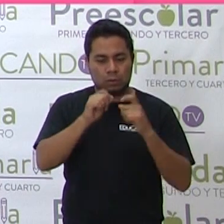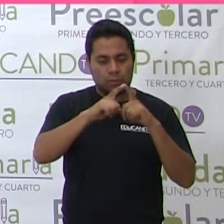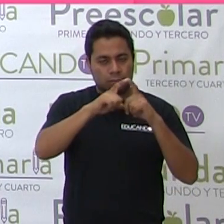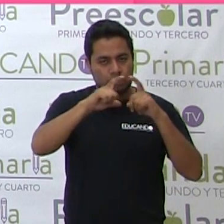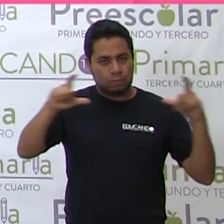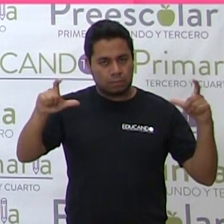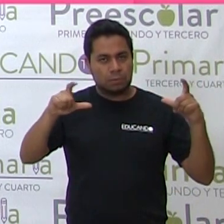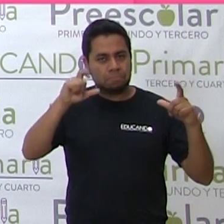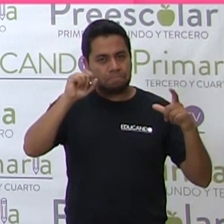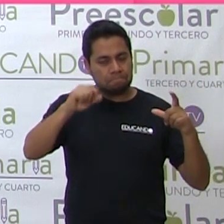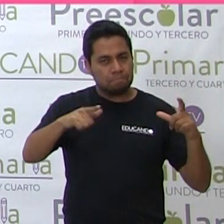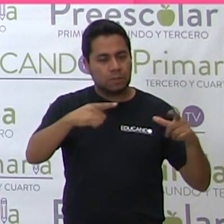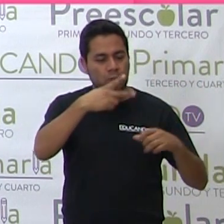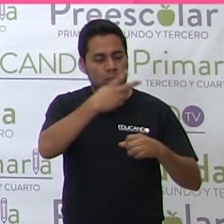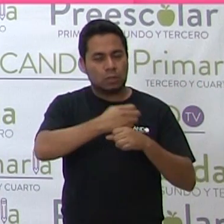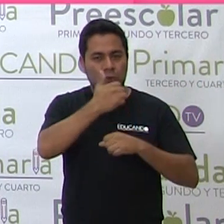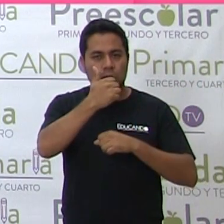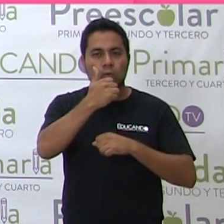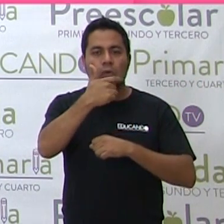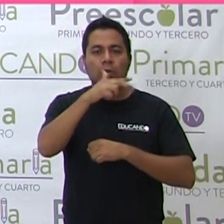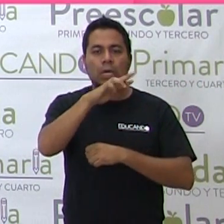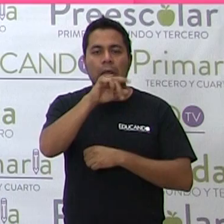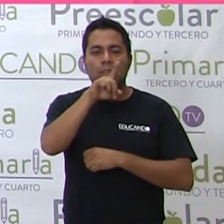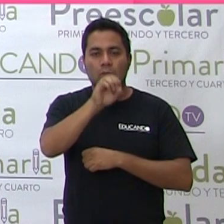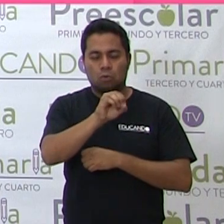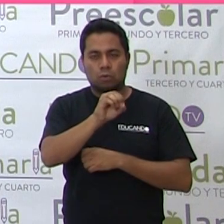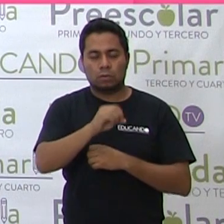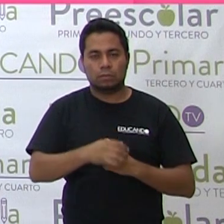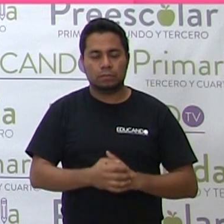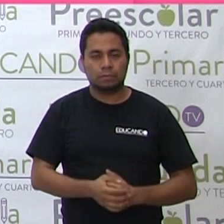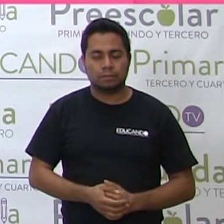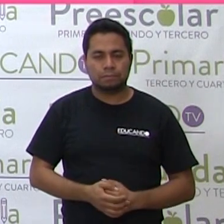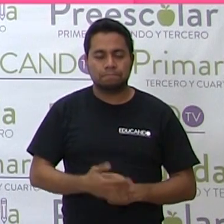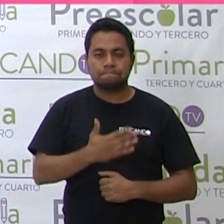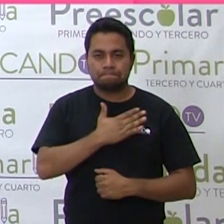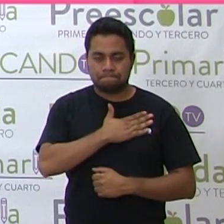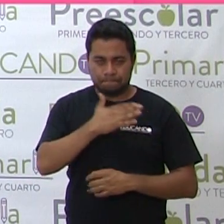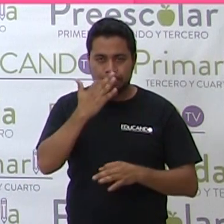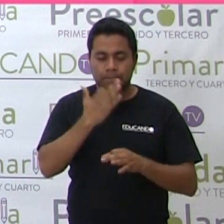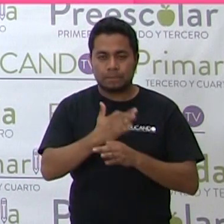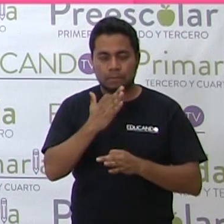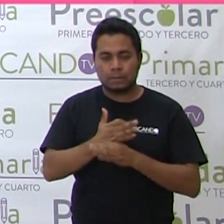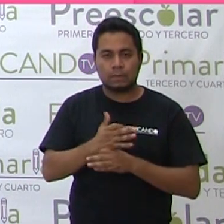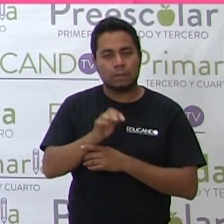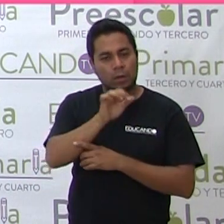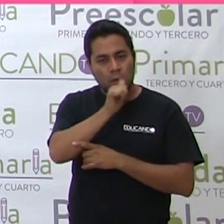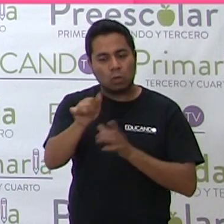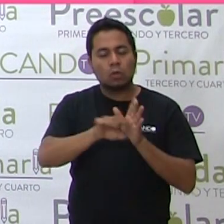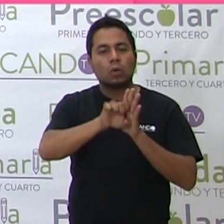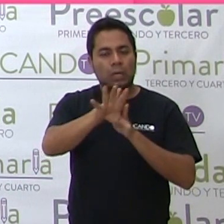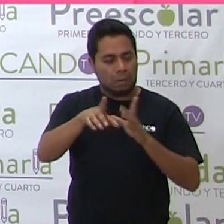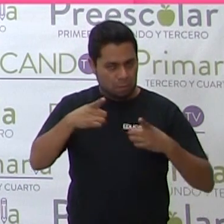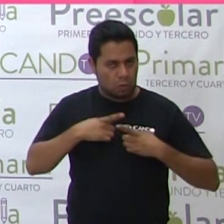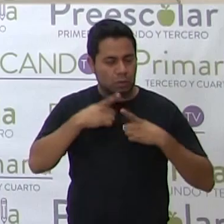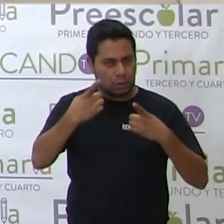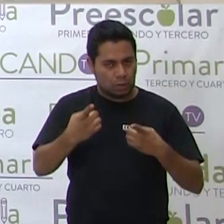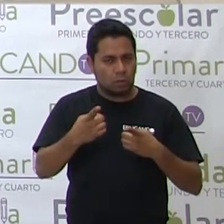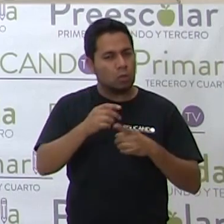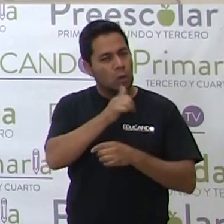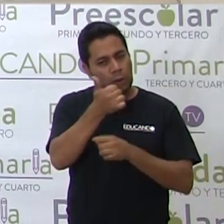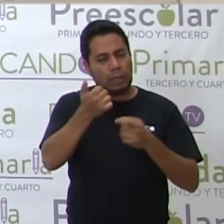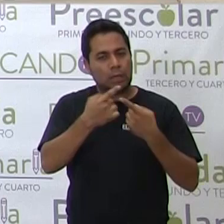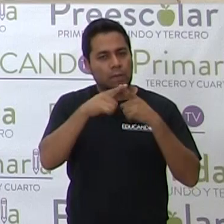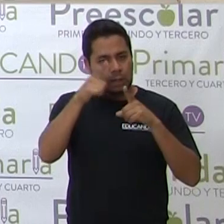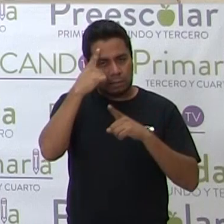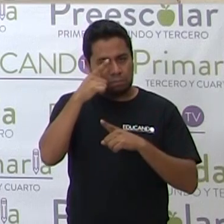cuadráticas o de segundo grado Bueno vamos a poner otro ejemplo otro otra